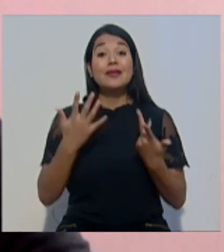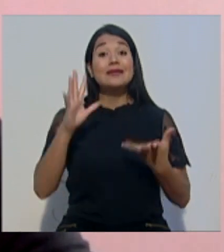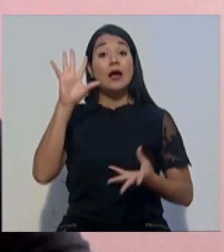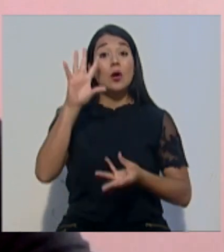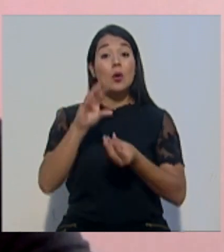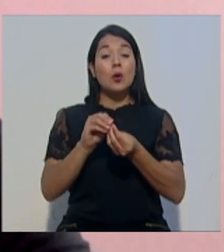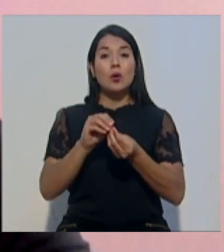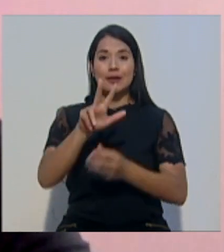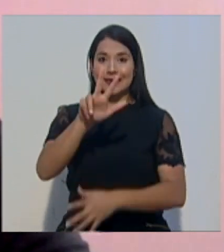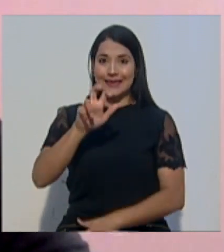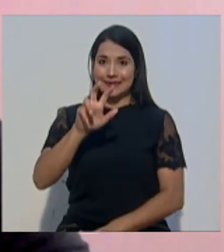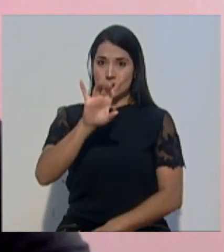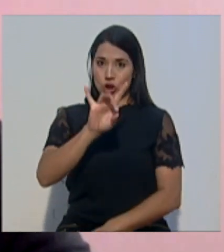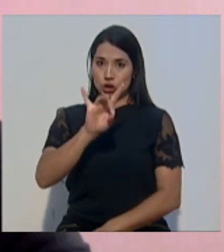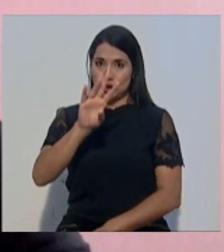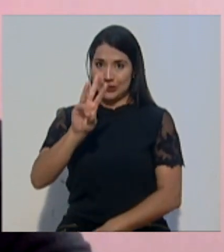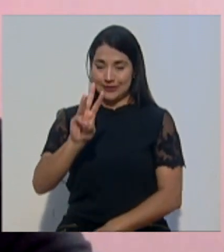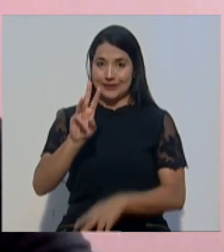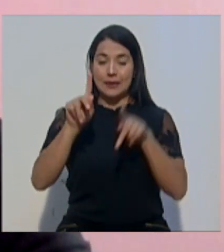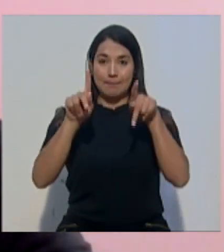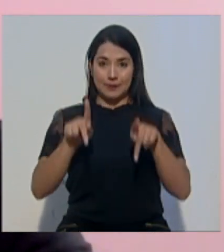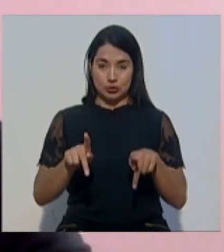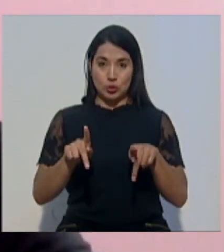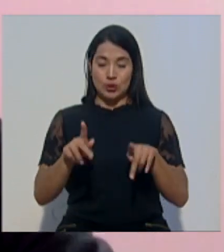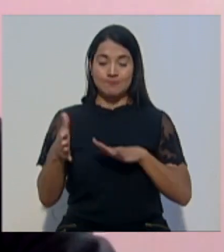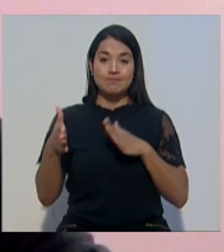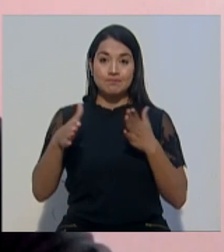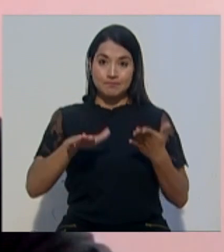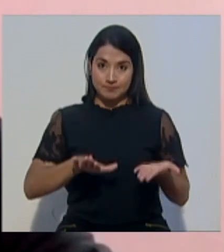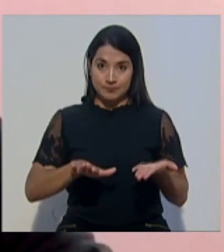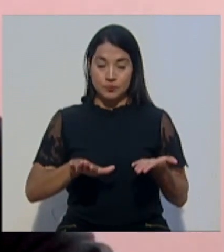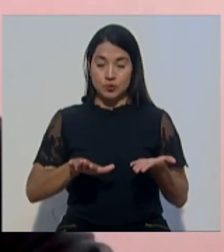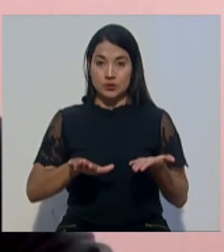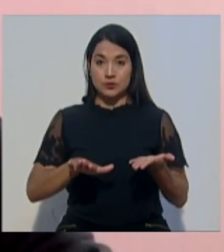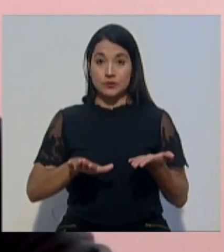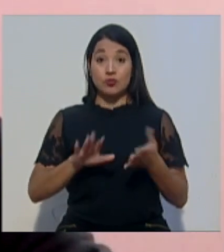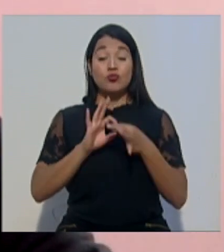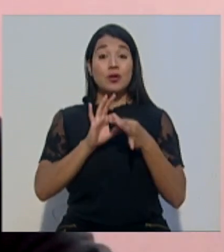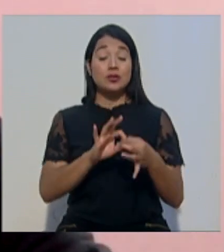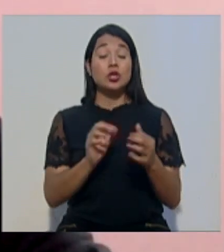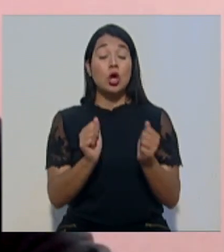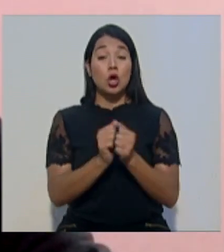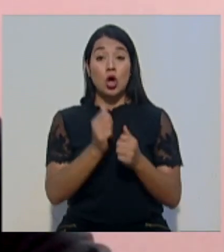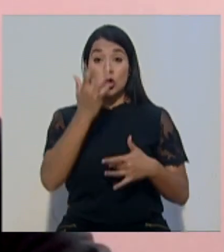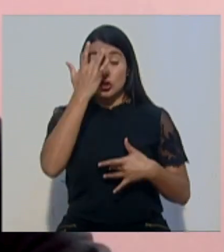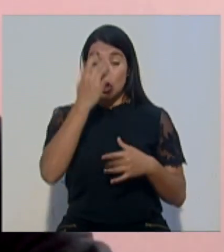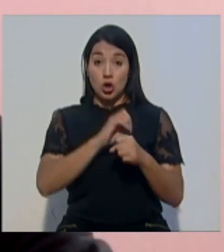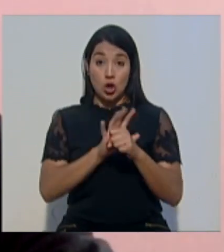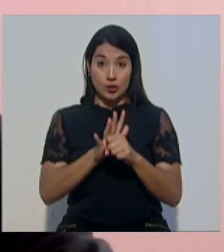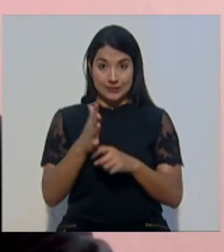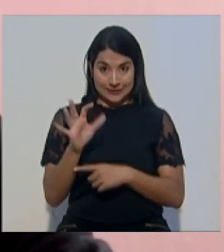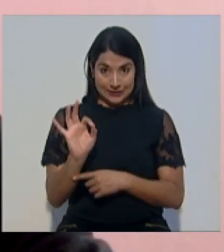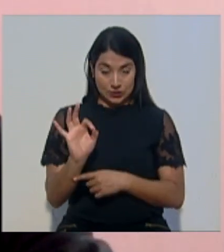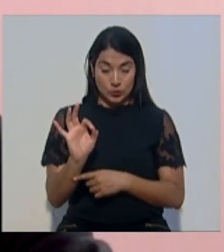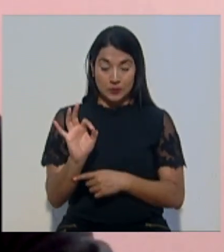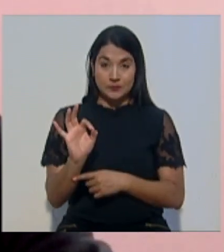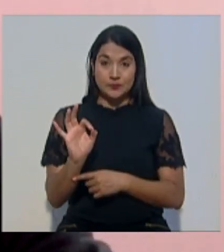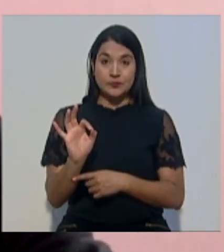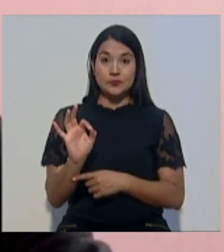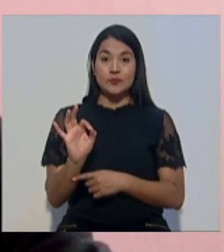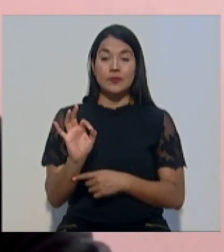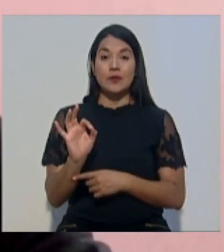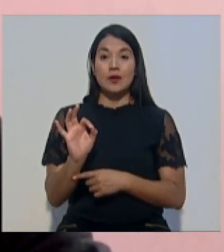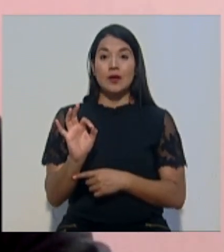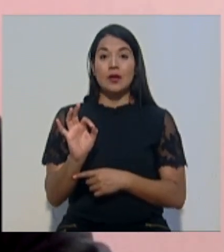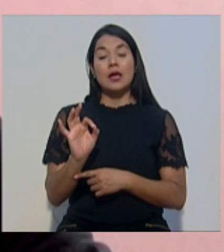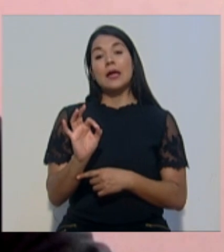a 386 personas que han fallecido relacionados con COVID-19, con una